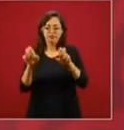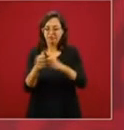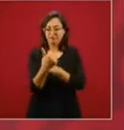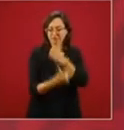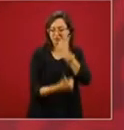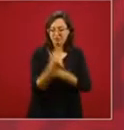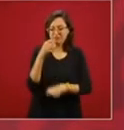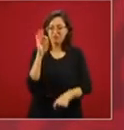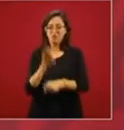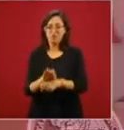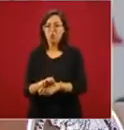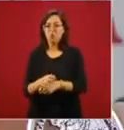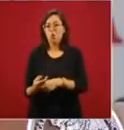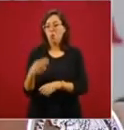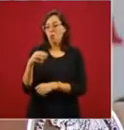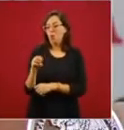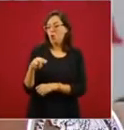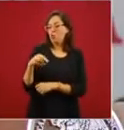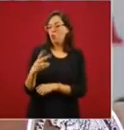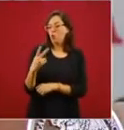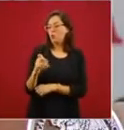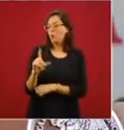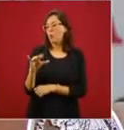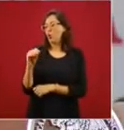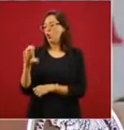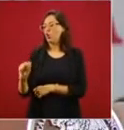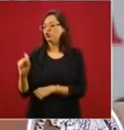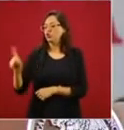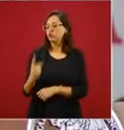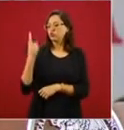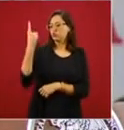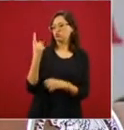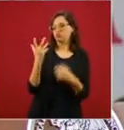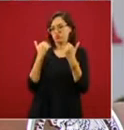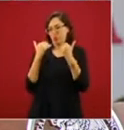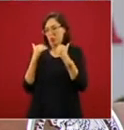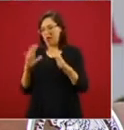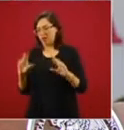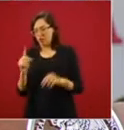que no haya monopolios, pero ¿qué?